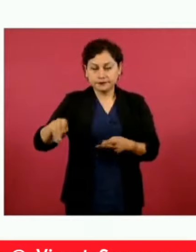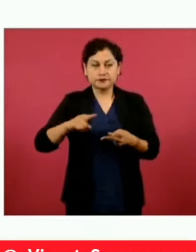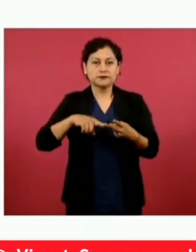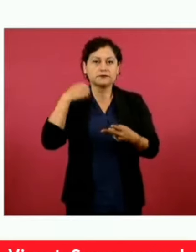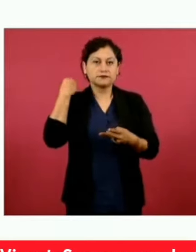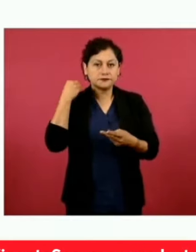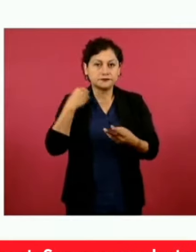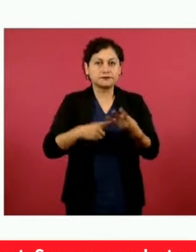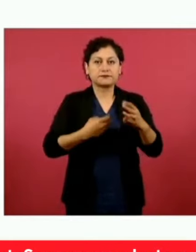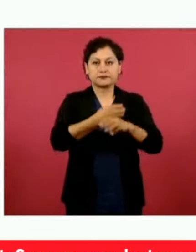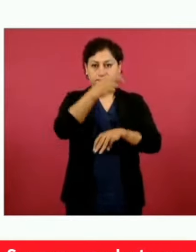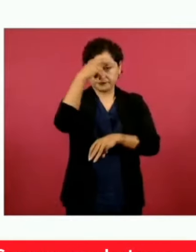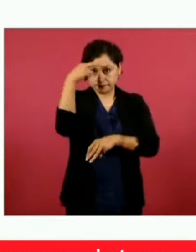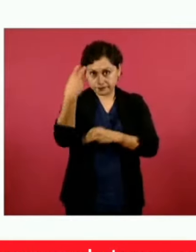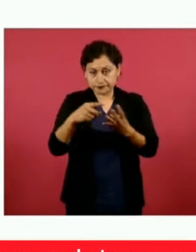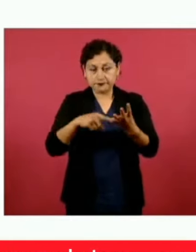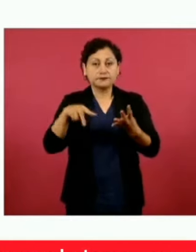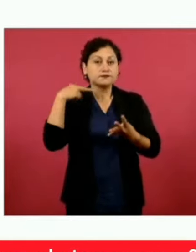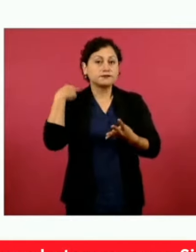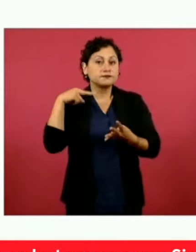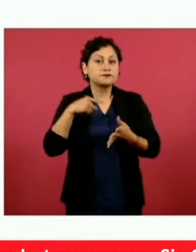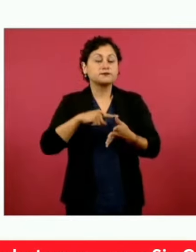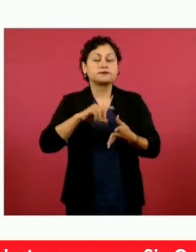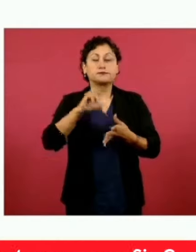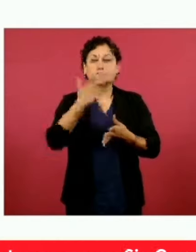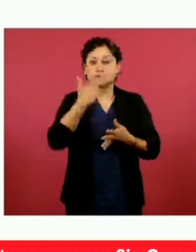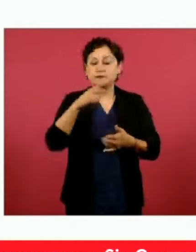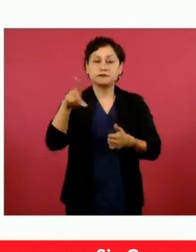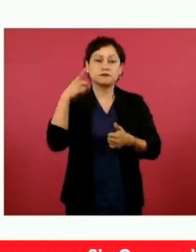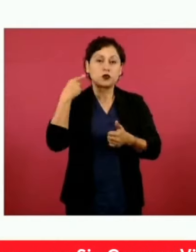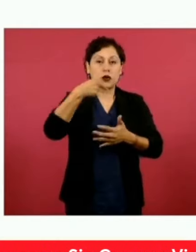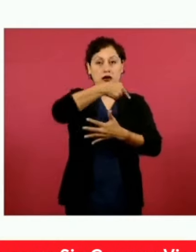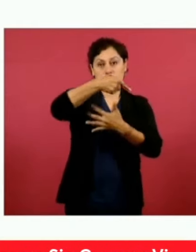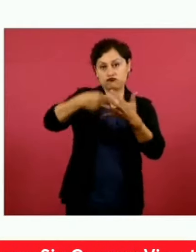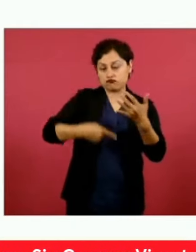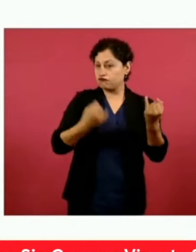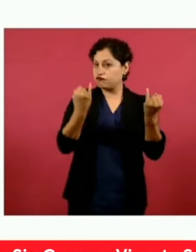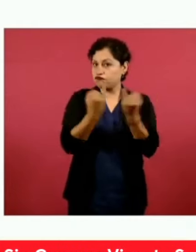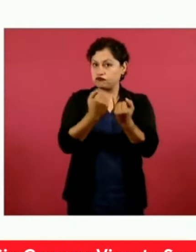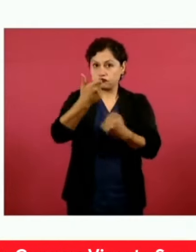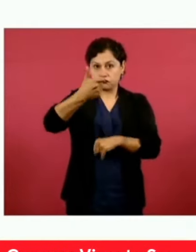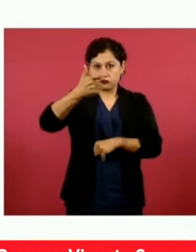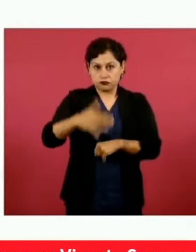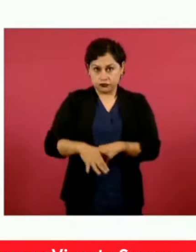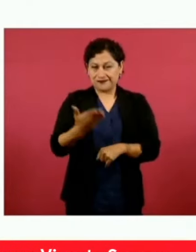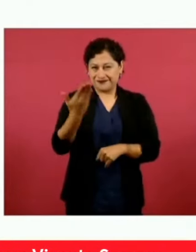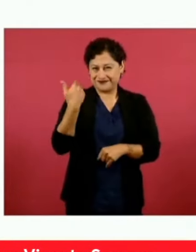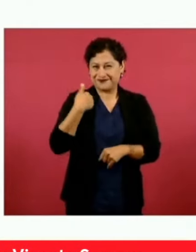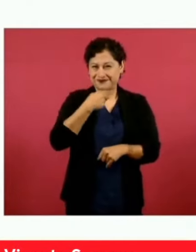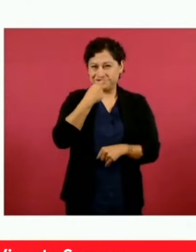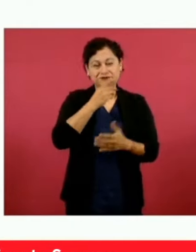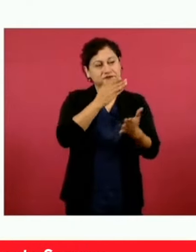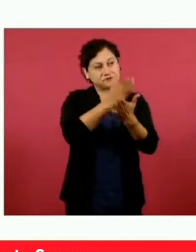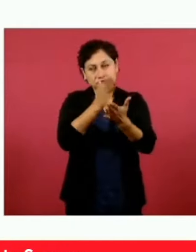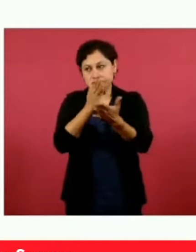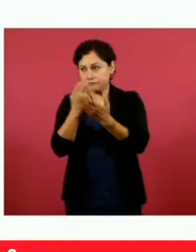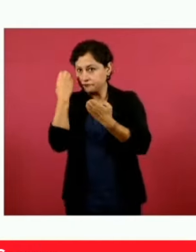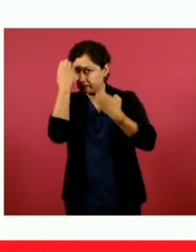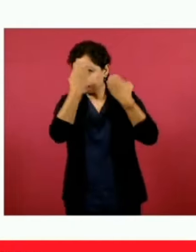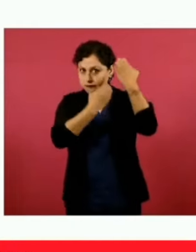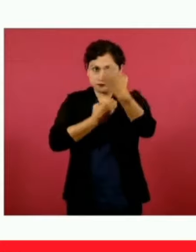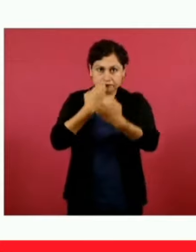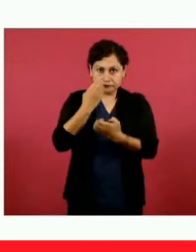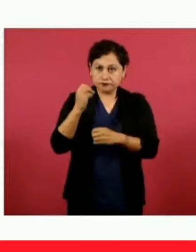Veracruz, Chihuahua y Durango. Como les comentaba, de estas 814 verificaciones en el tema de gas,